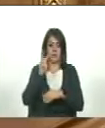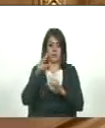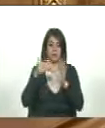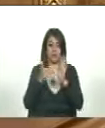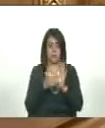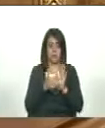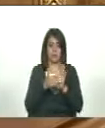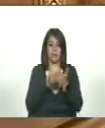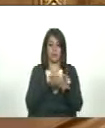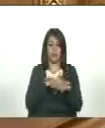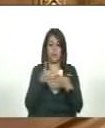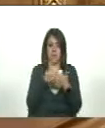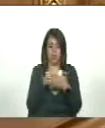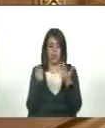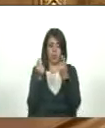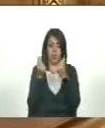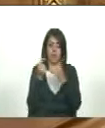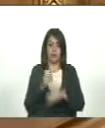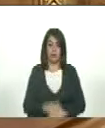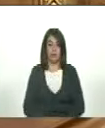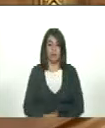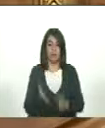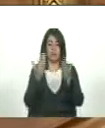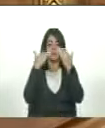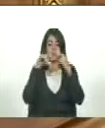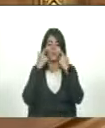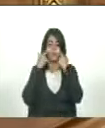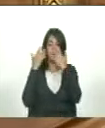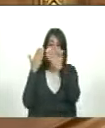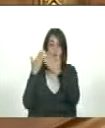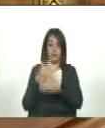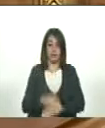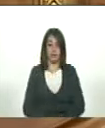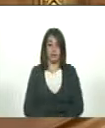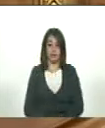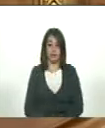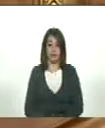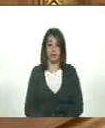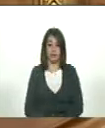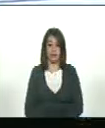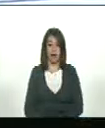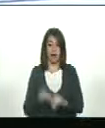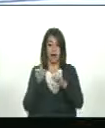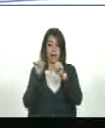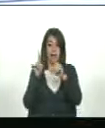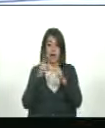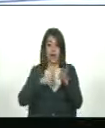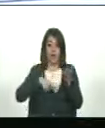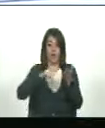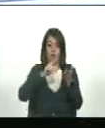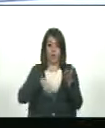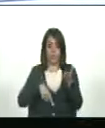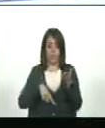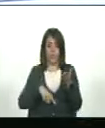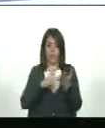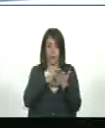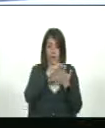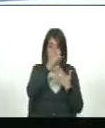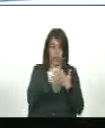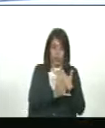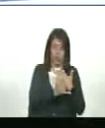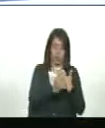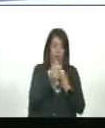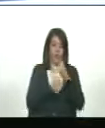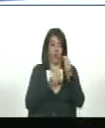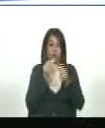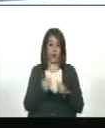322.000 millones de bolívares. La siguiente lámina. Aquí están las contrataciones